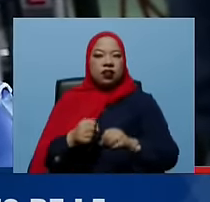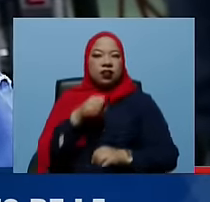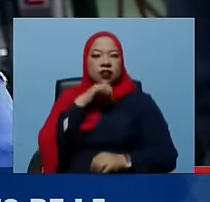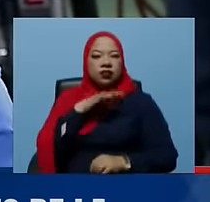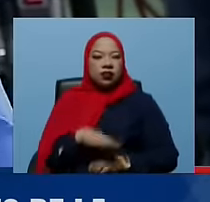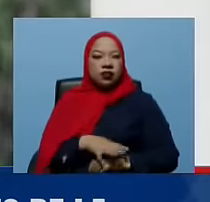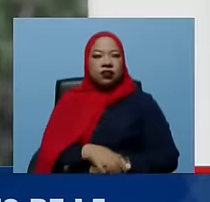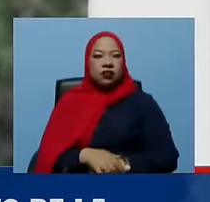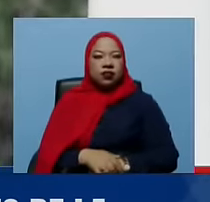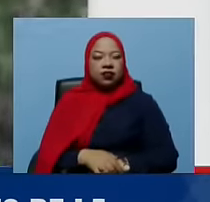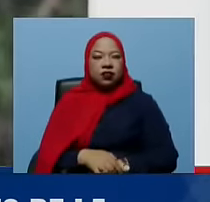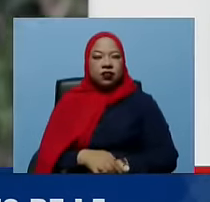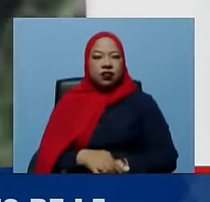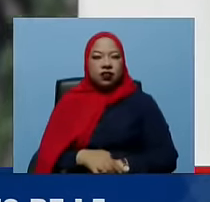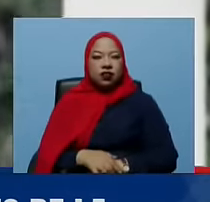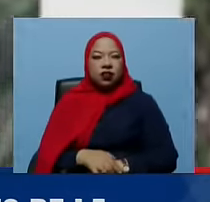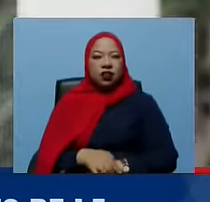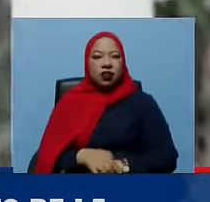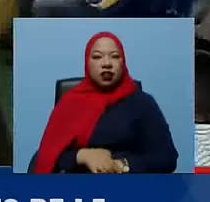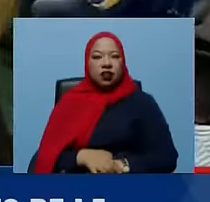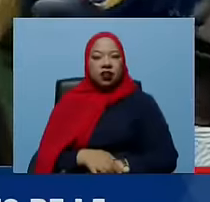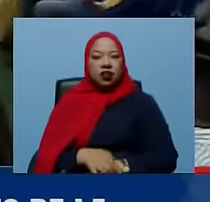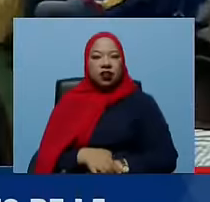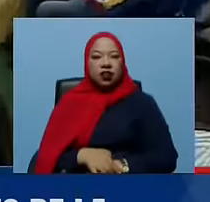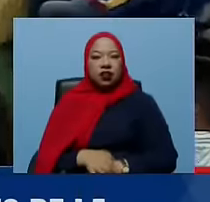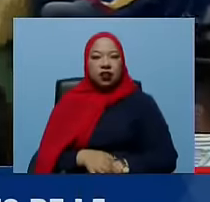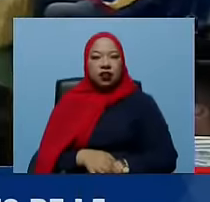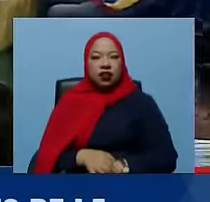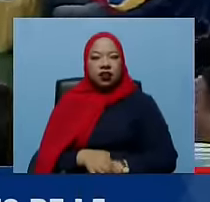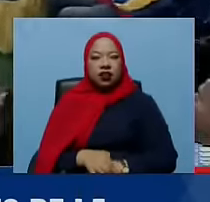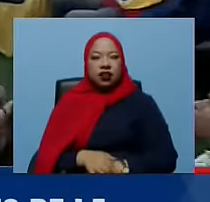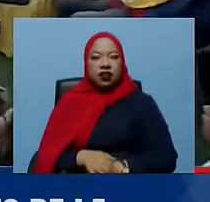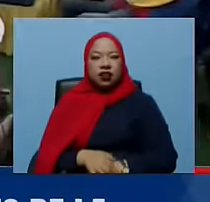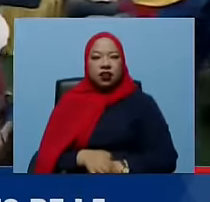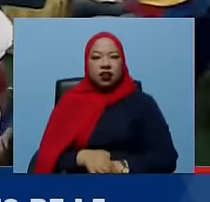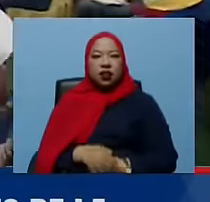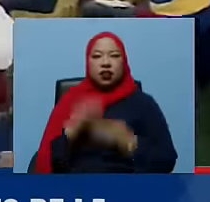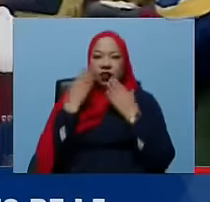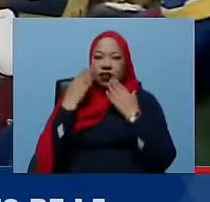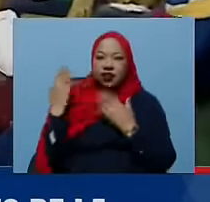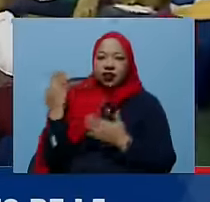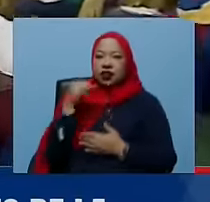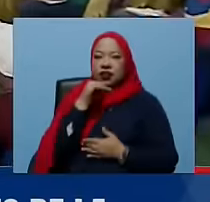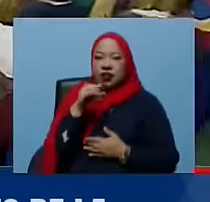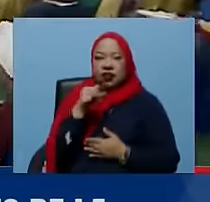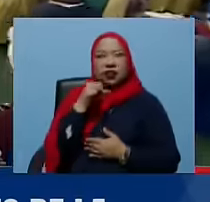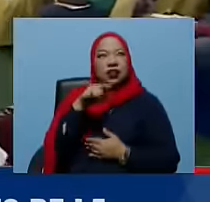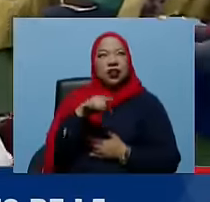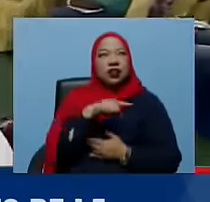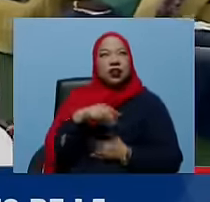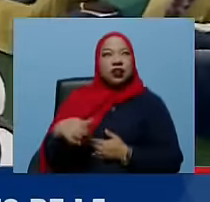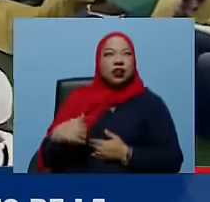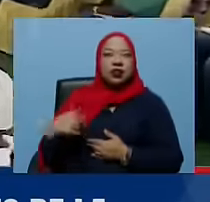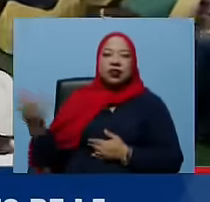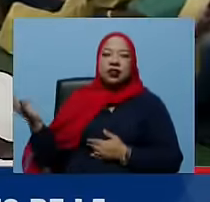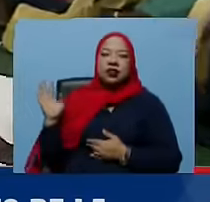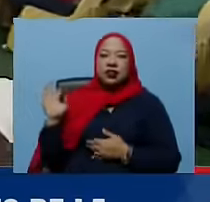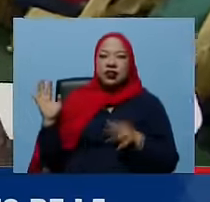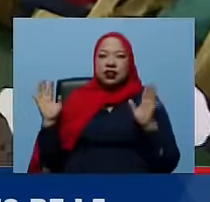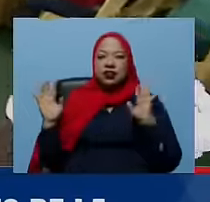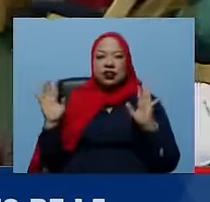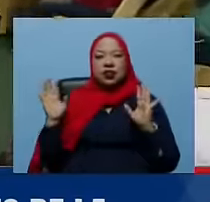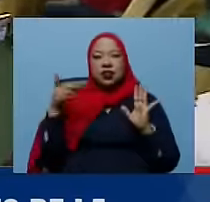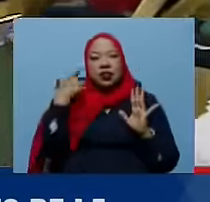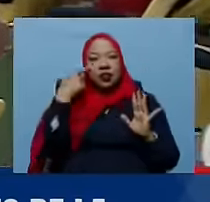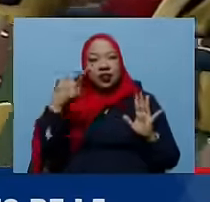levantando. Vamos a pararnos por aquí, compañero. No, ustedes no. Para